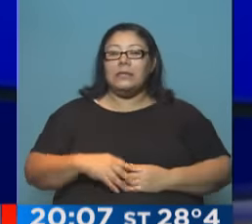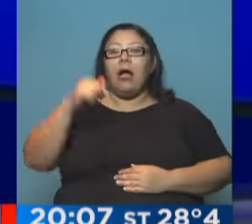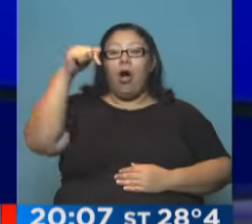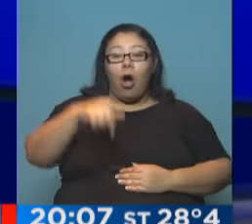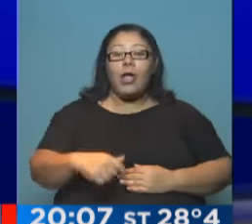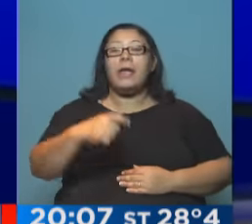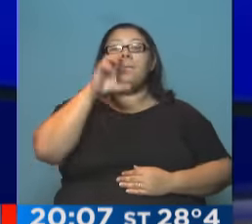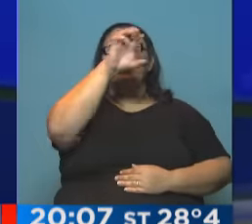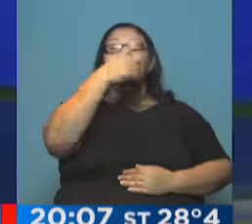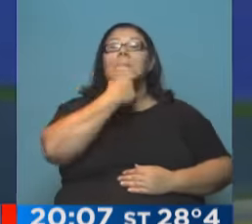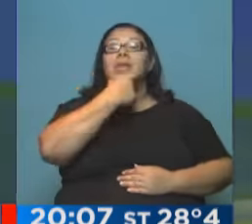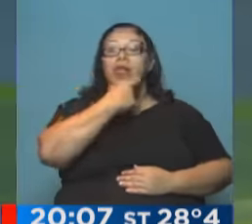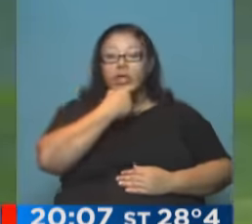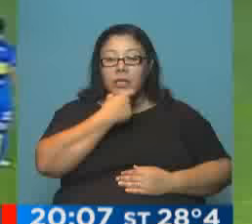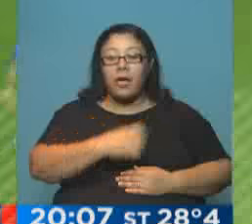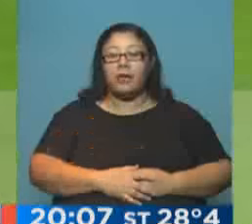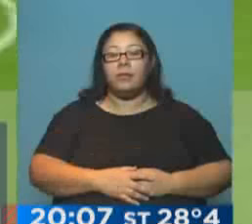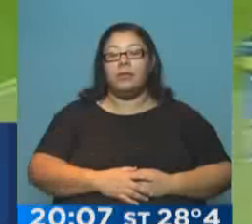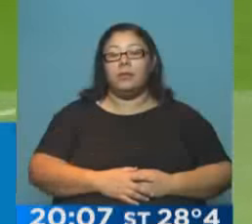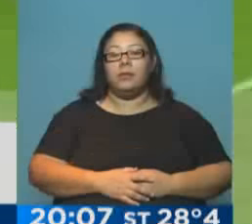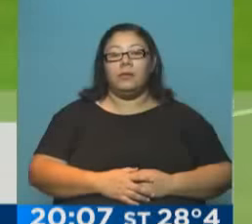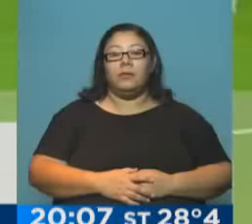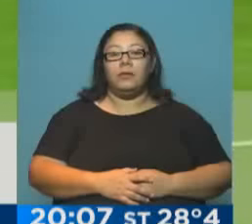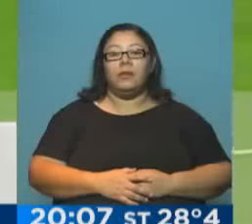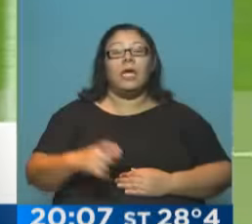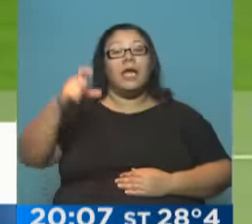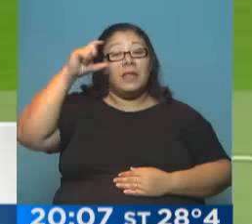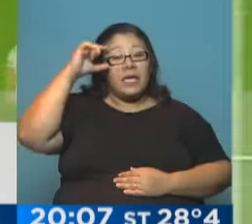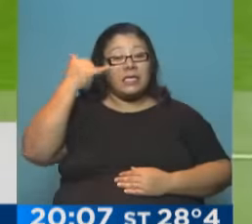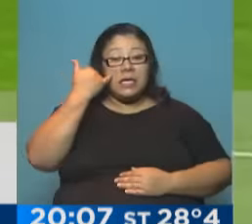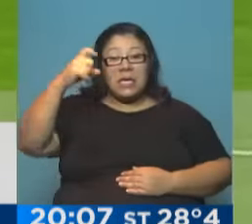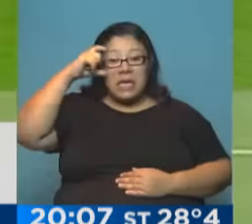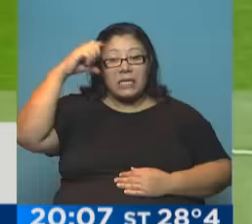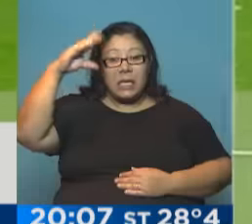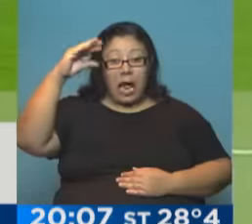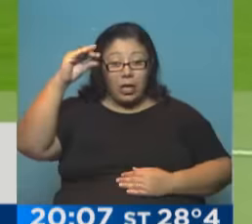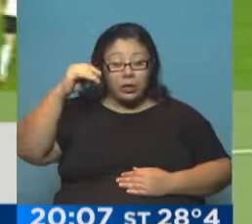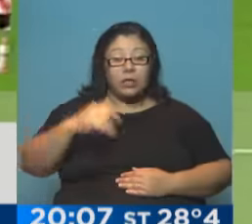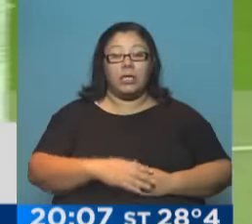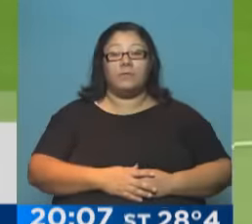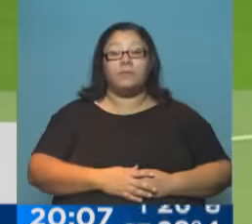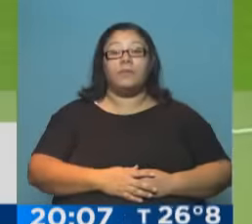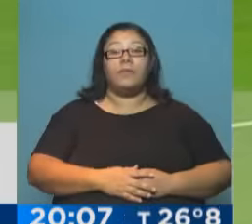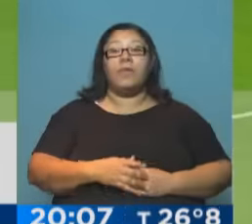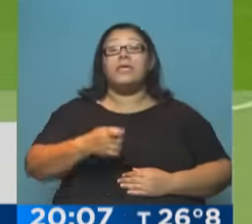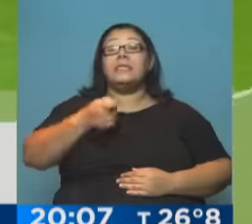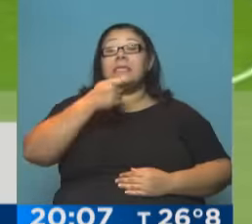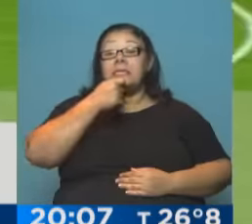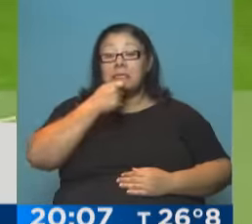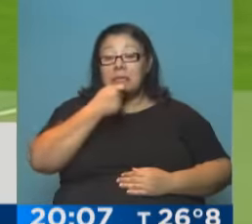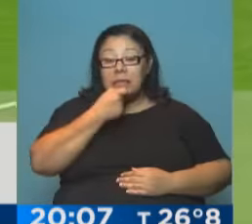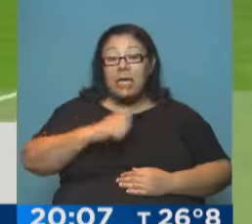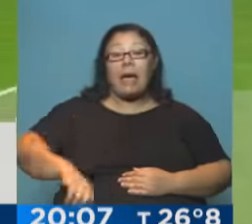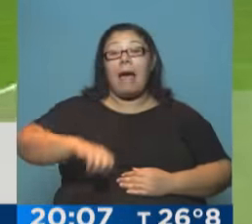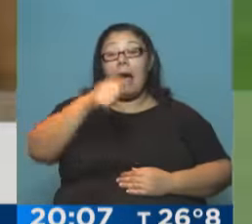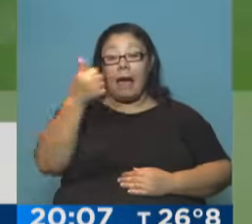este partido superclásico entre Boca y River en la Copa Luis Nofal, que hoy se va a definir quién se quedará con este torneo. Lo más importante es